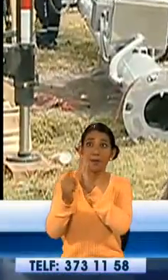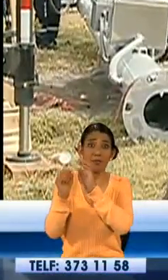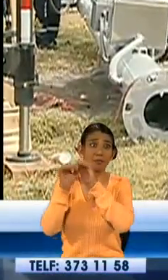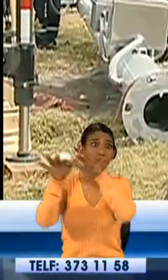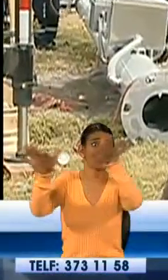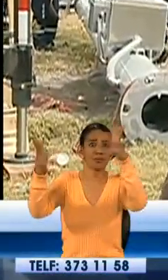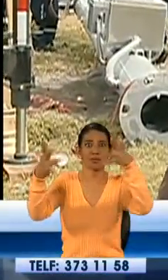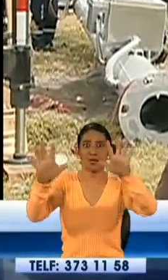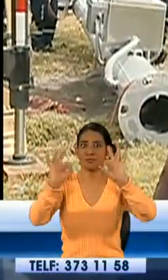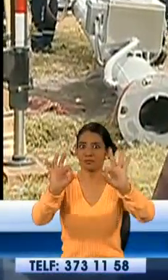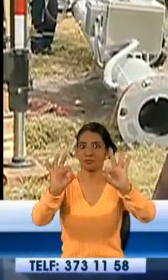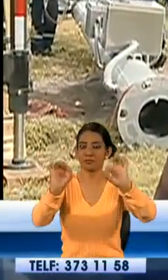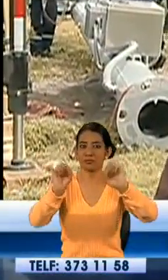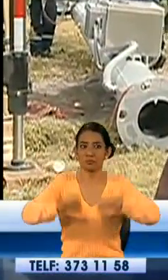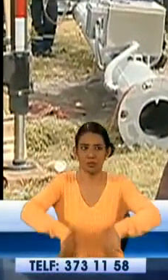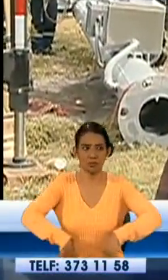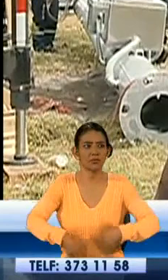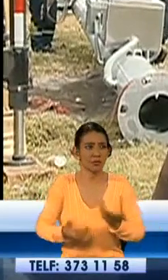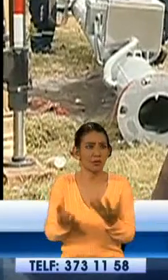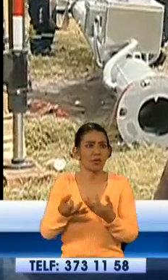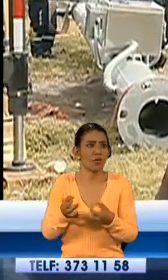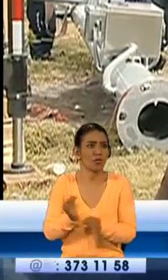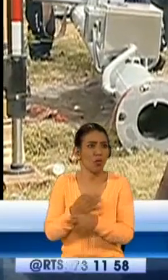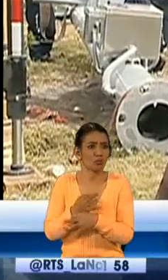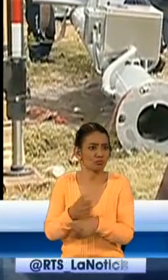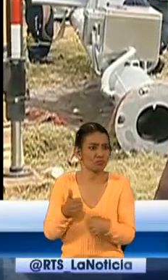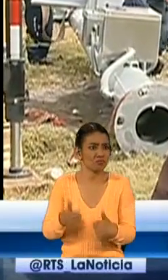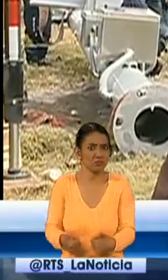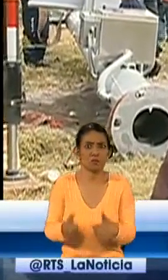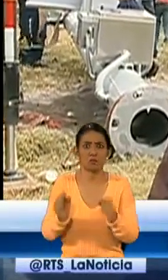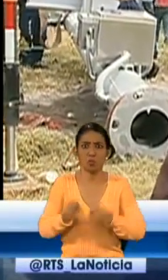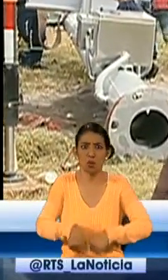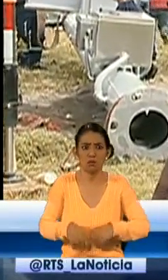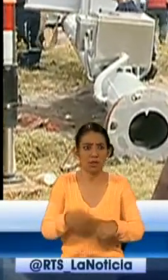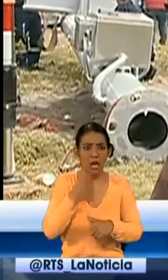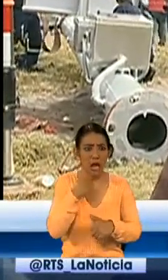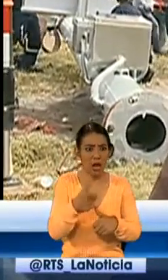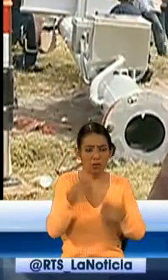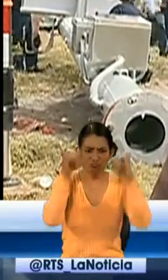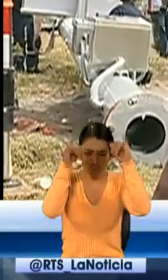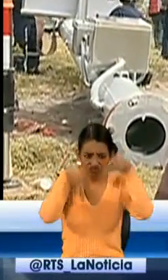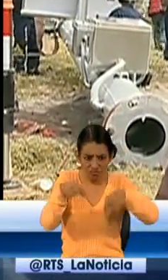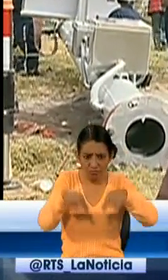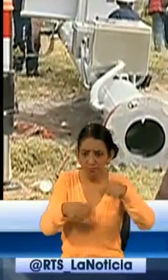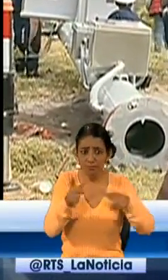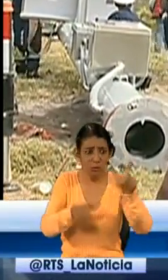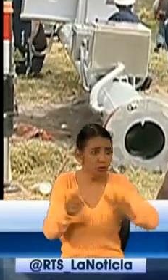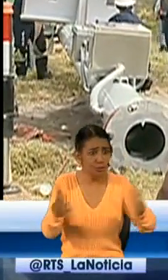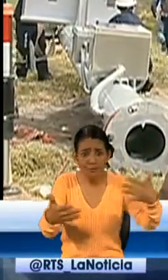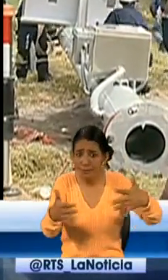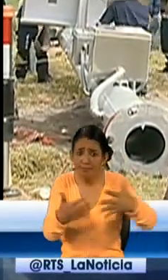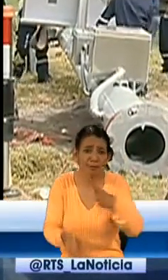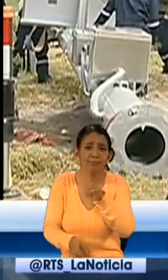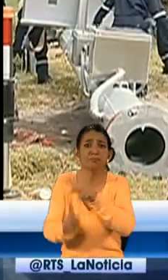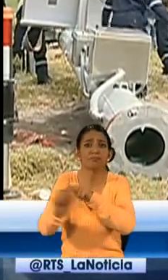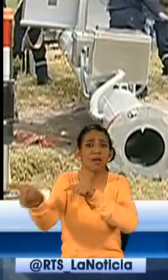nosotros estamos seguros que nos va a funcionar para que nosotros poder evacuar nuestro ganado y nuestras personas como seres humanos, que es más importante, ¿no?